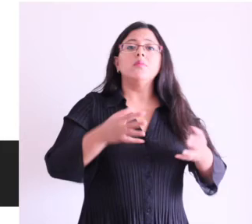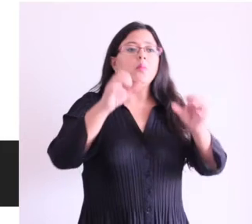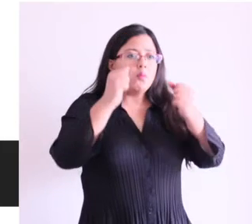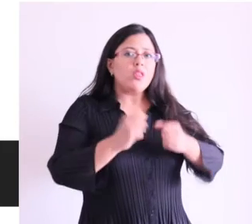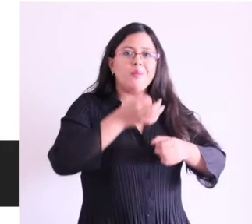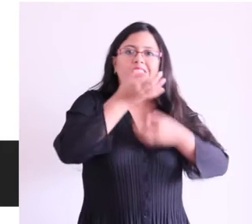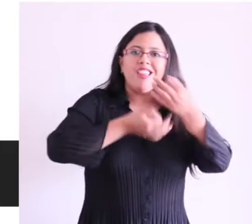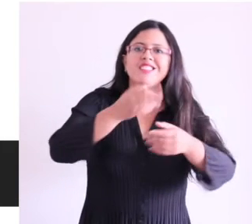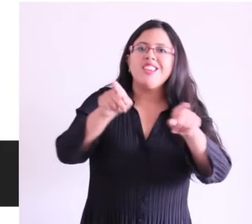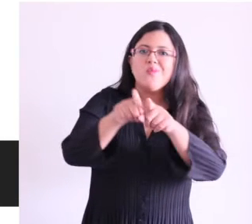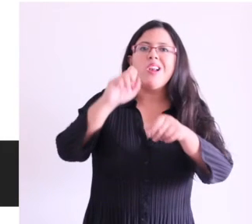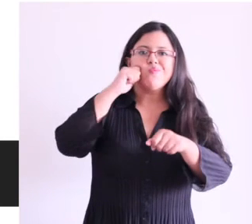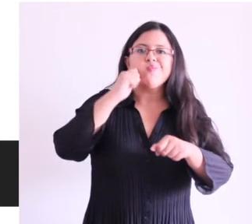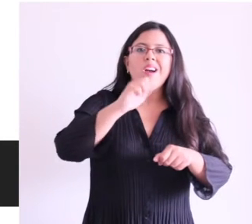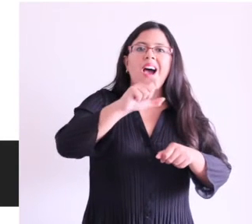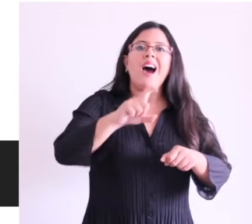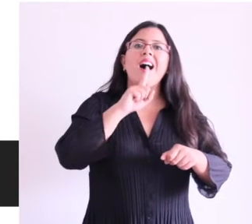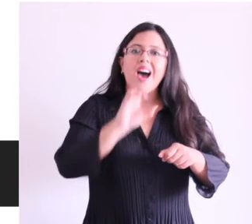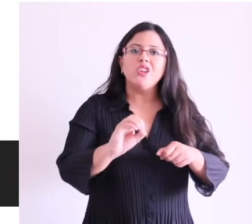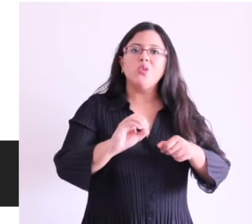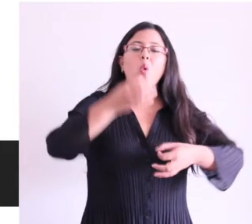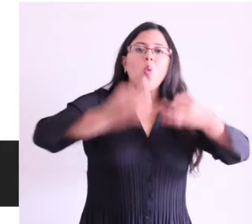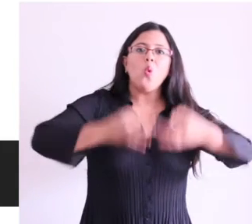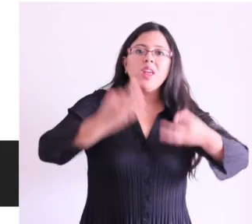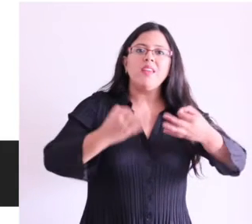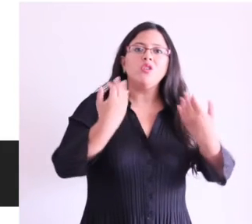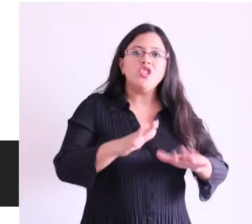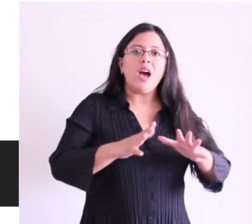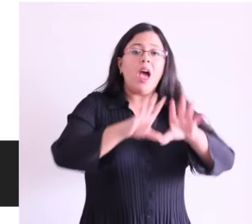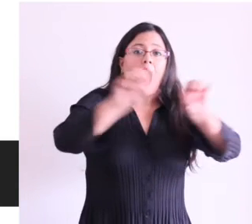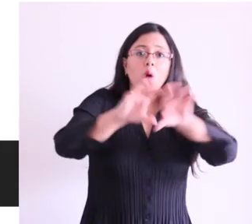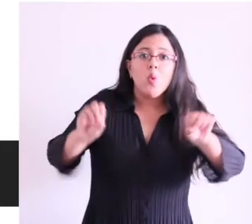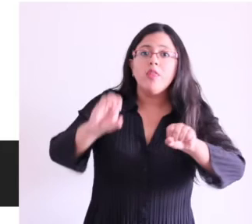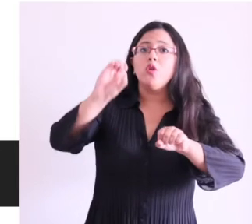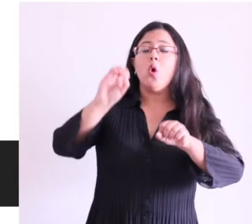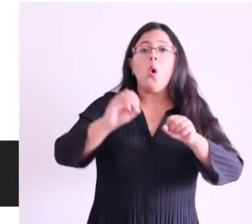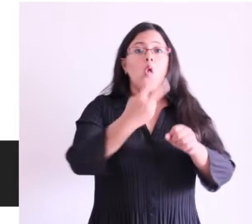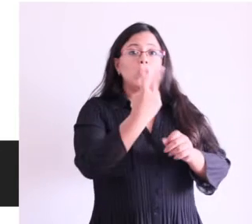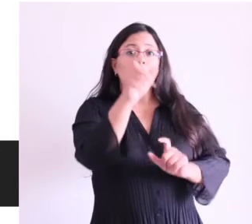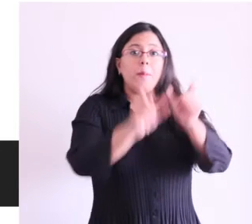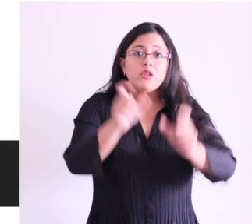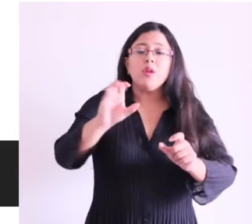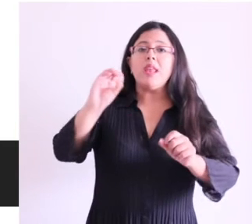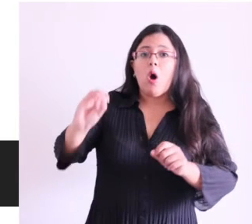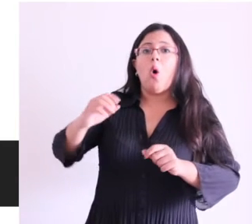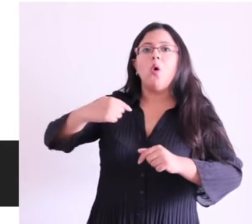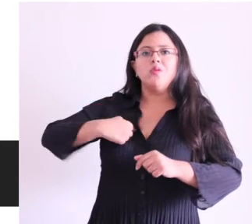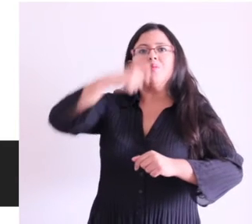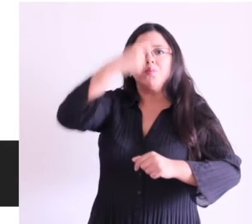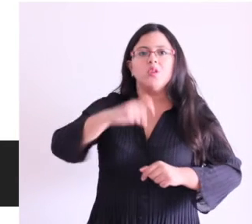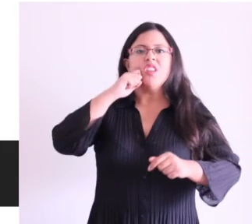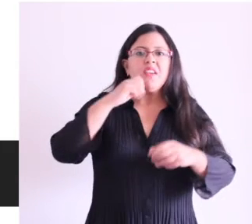podemos establecer que existen actos jurídicos unilaterales y bilaterales, cada uno con un ejemplo: unilateral un testamento, bilateral